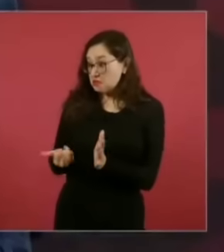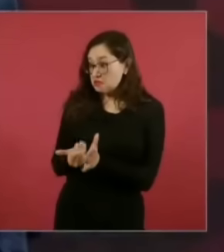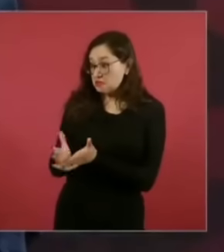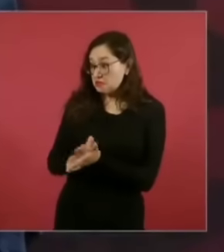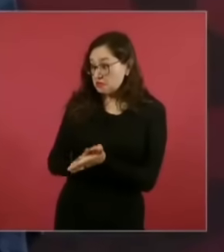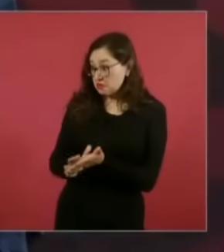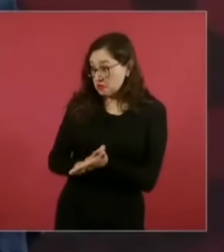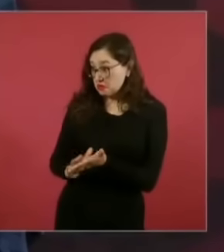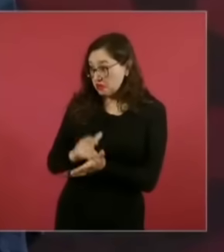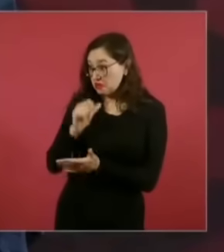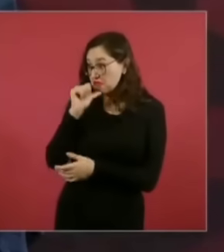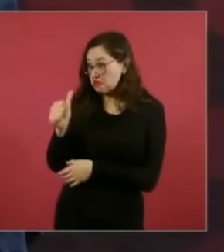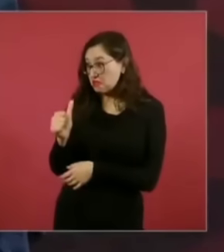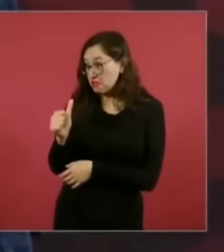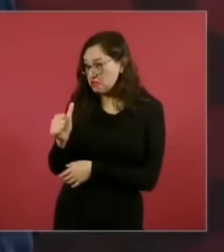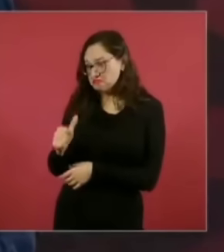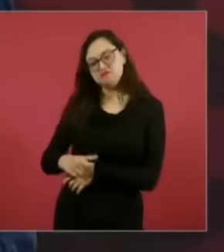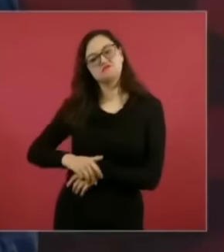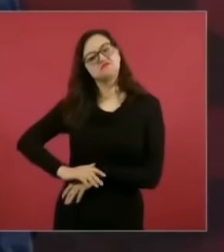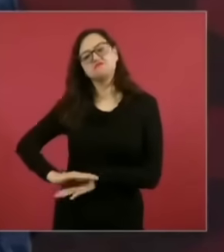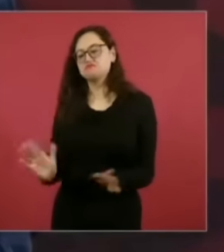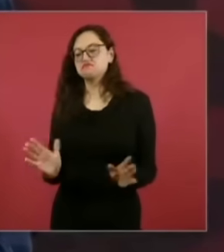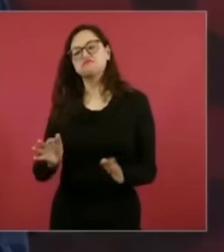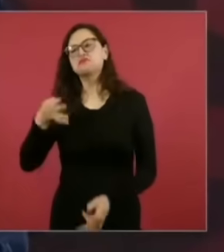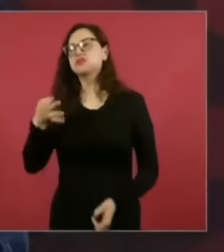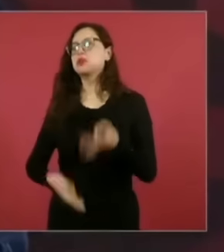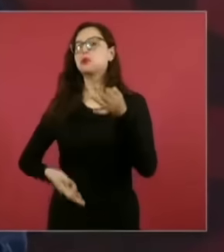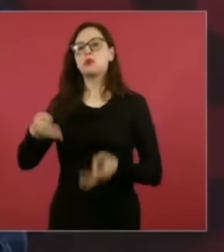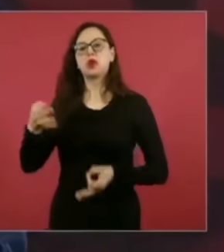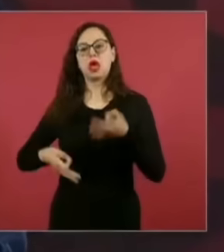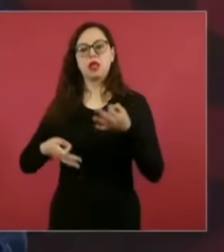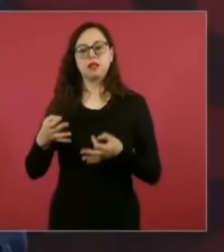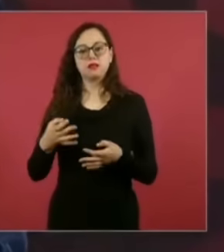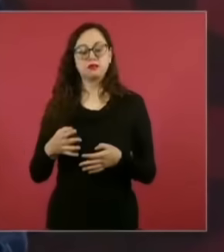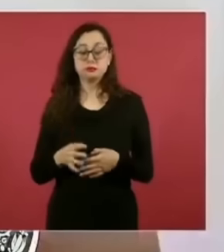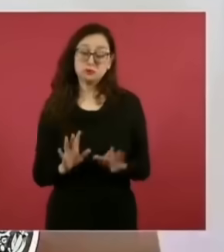que no aceptaba el arreglo y en los tribunales.